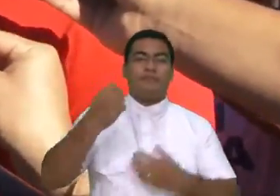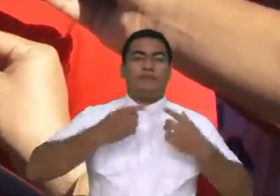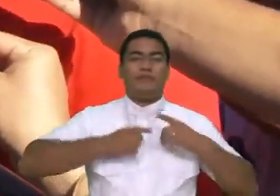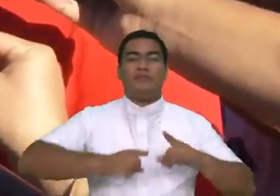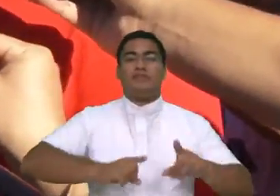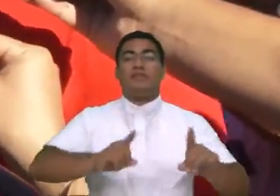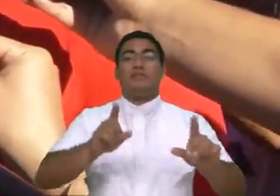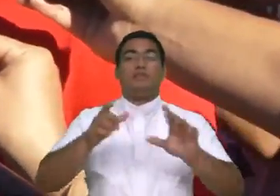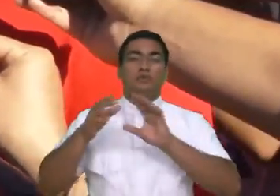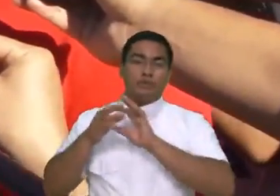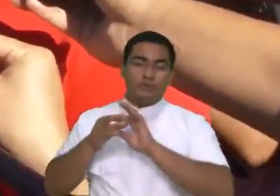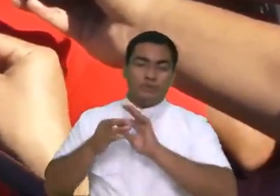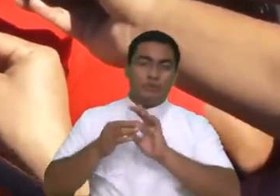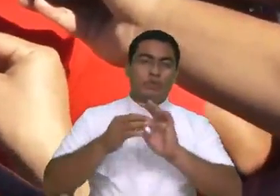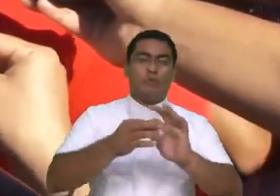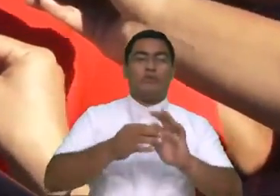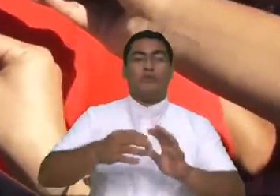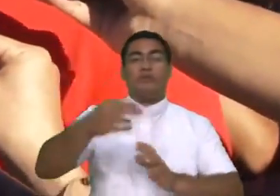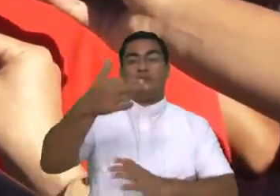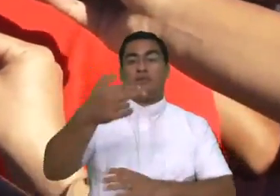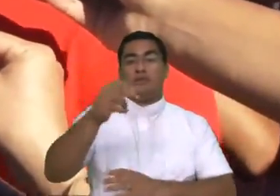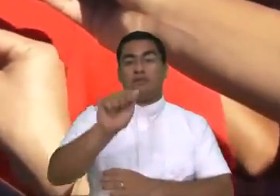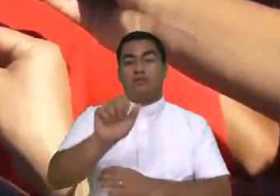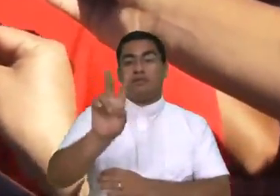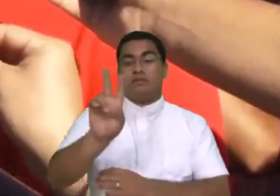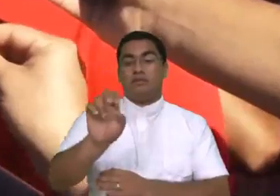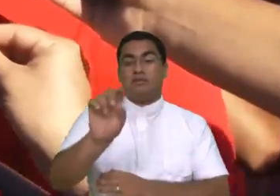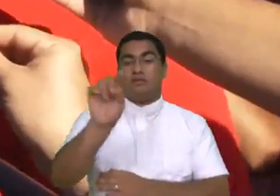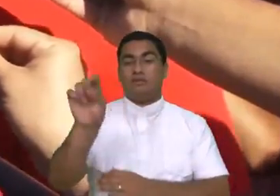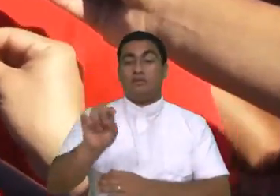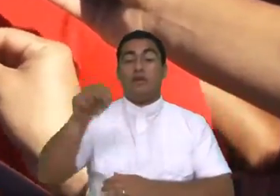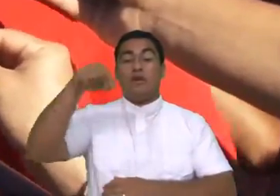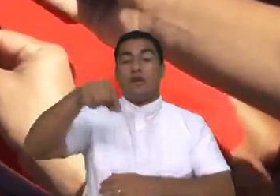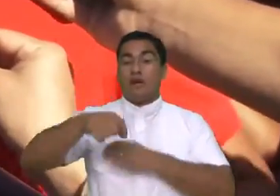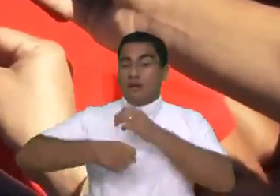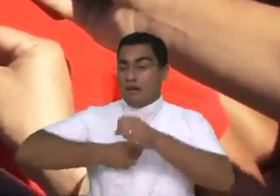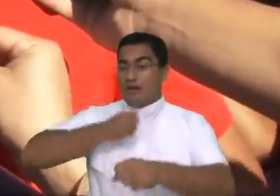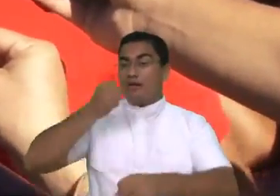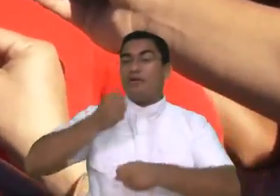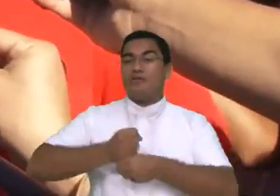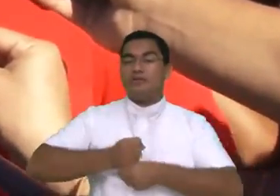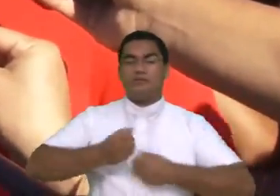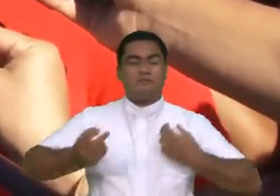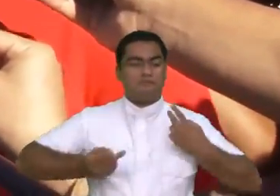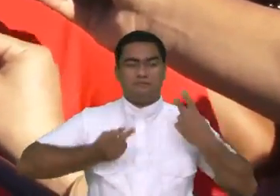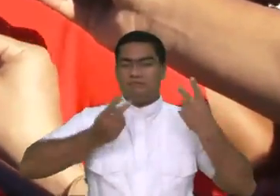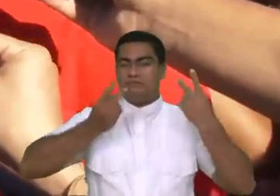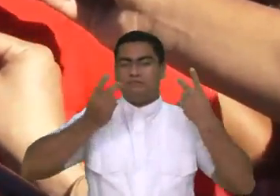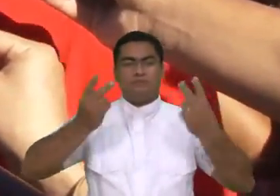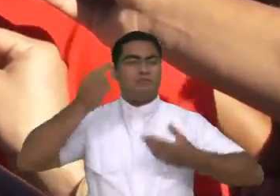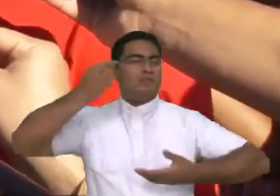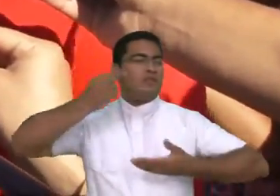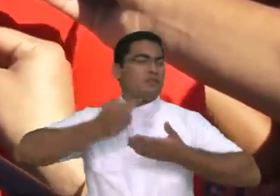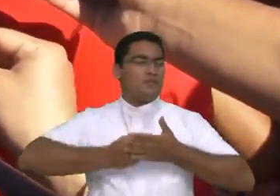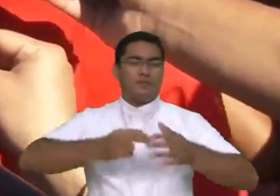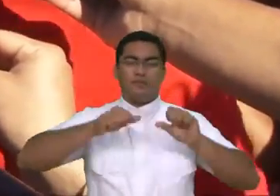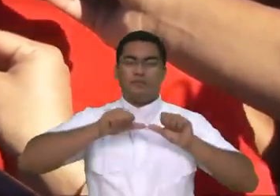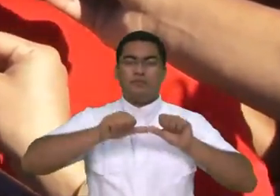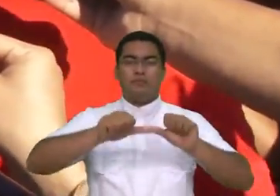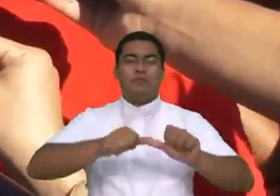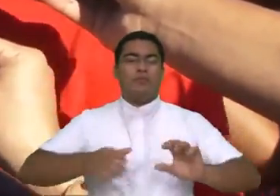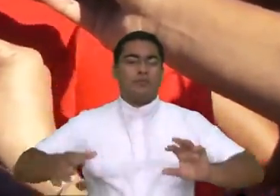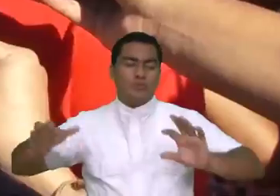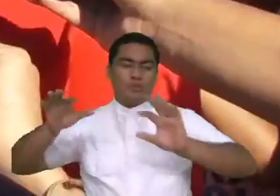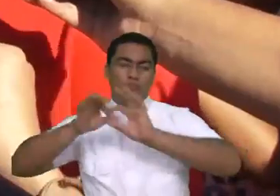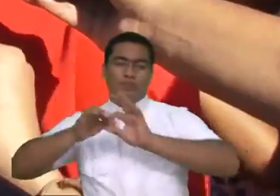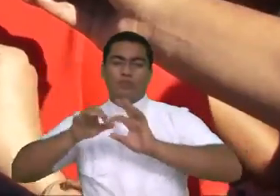hemos recorrido. Chávez, hoy, en este siglo XXI, está más vivo que nunca, caminando junto a Simón